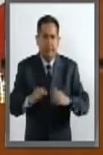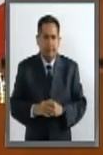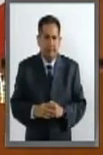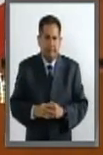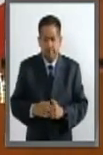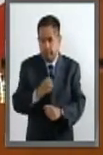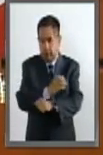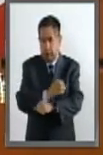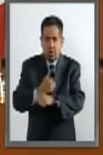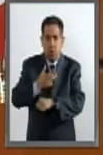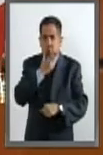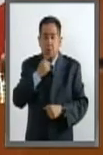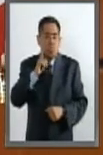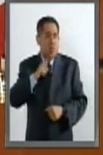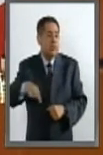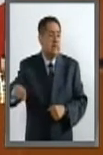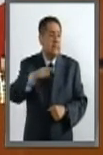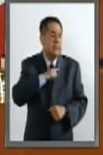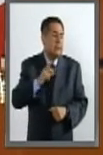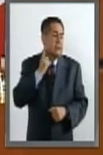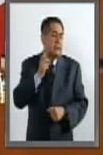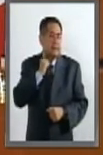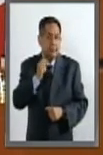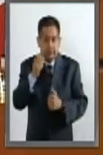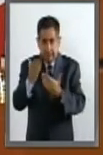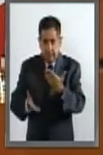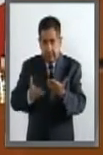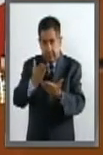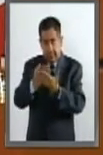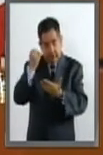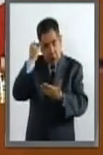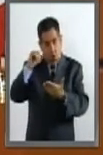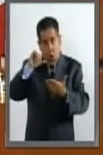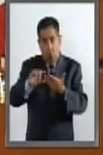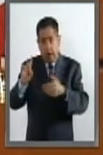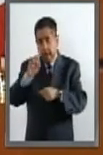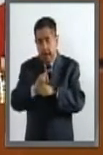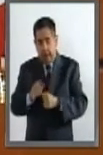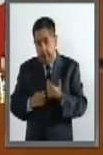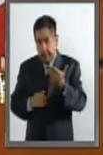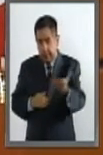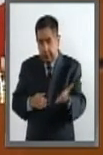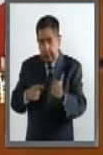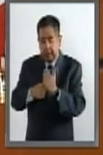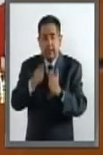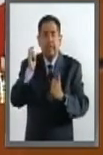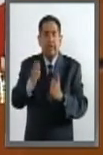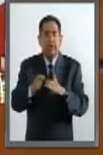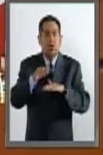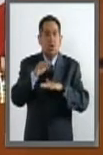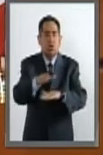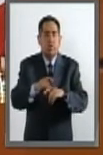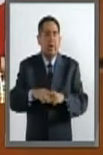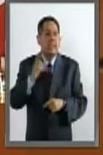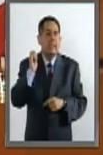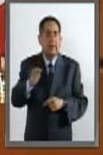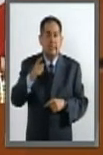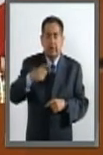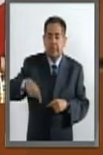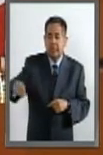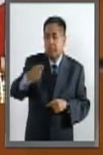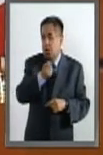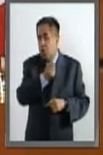y compañeros legisladores, las iniciativas que el día de hoy se presentan son en materia de reducción